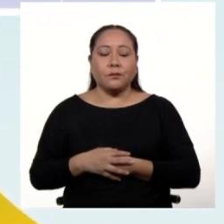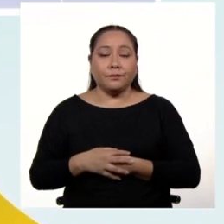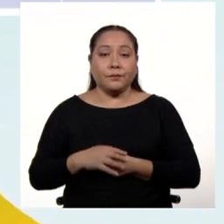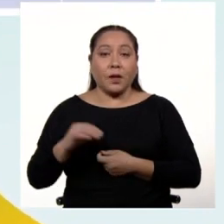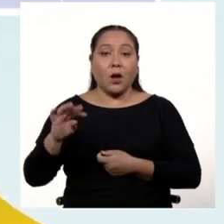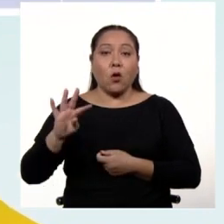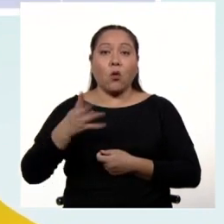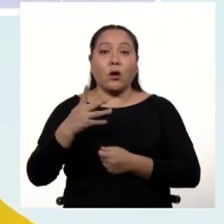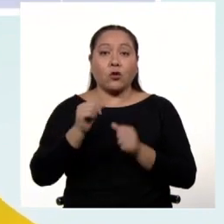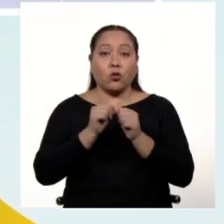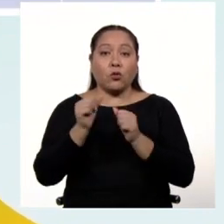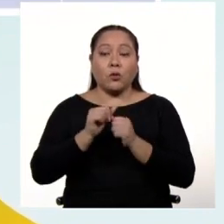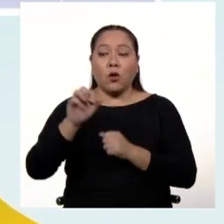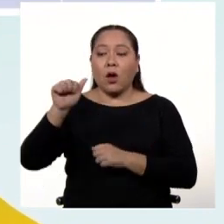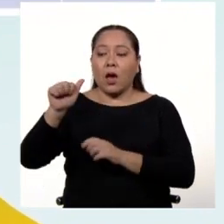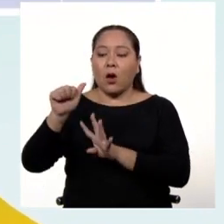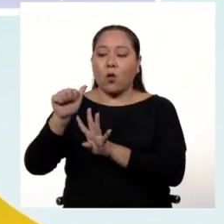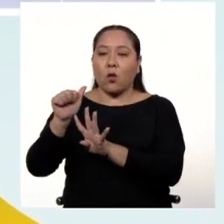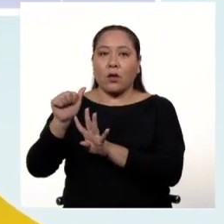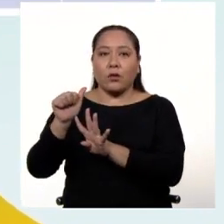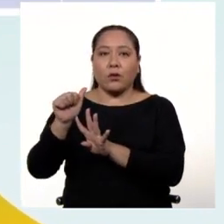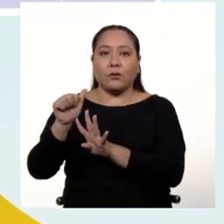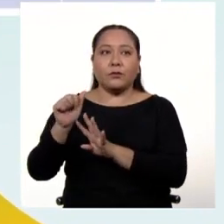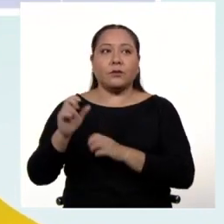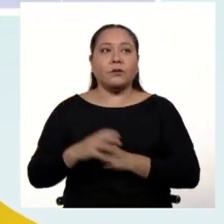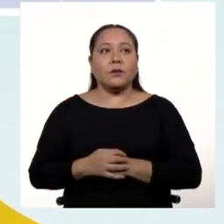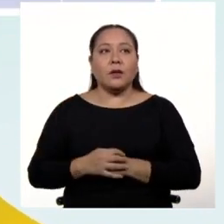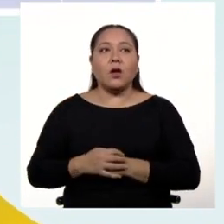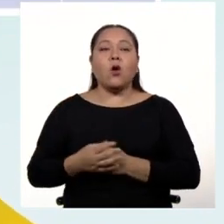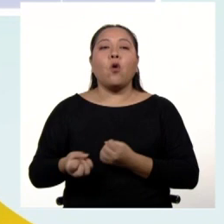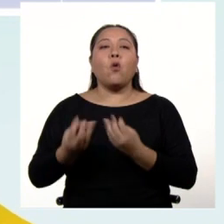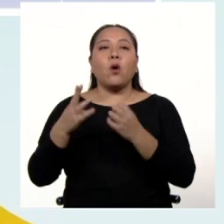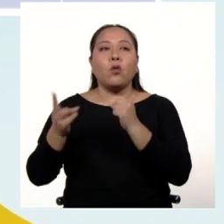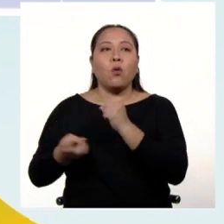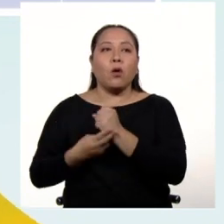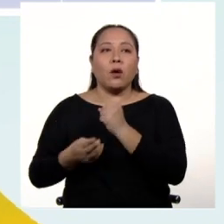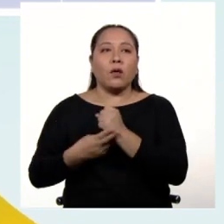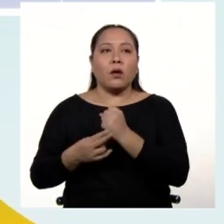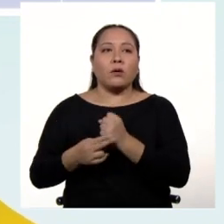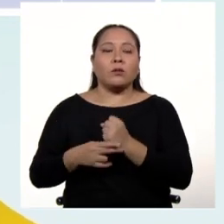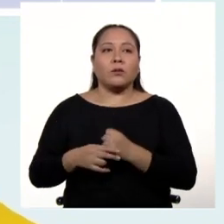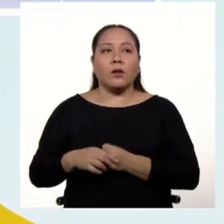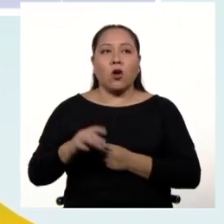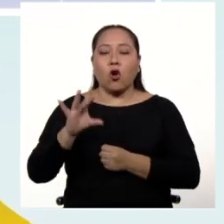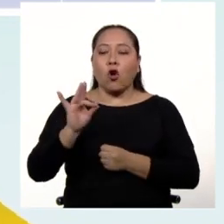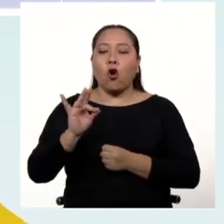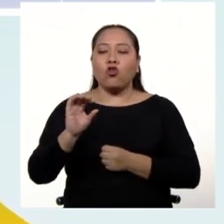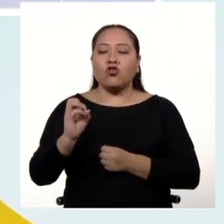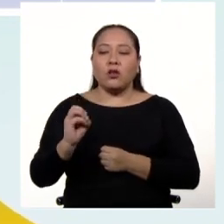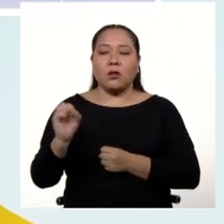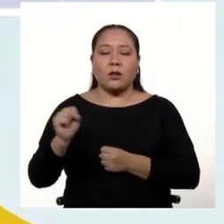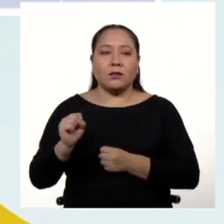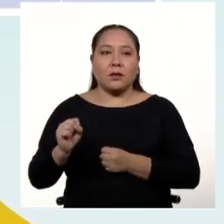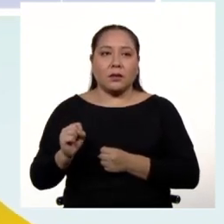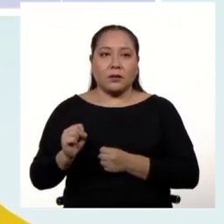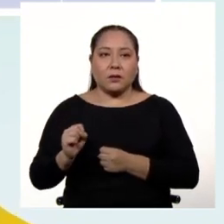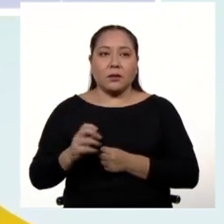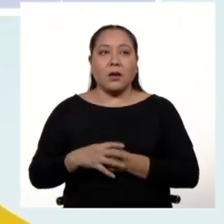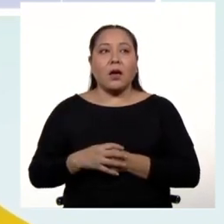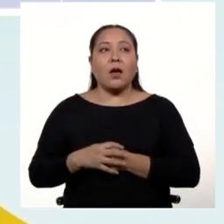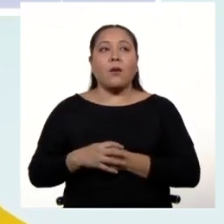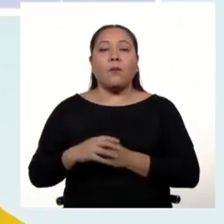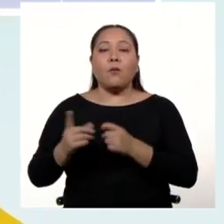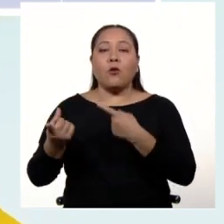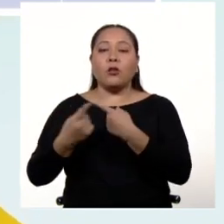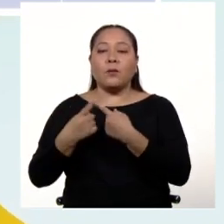Para el cuarto término A sub 4, la cantidad de ahorro en el cuarto año es de 80 céntimos, porque